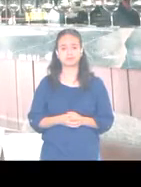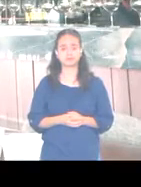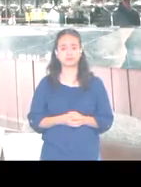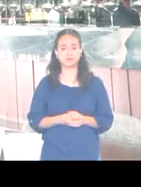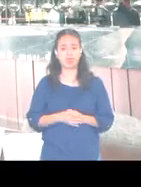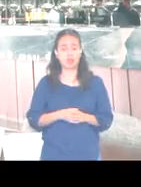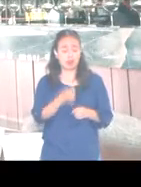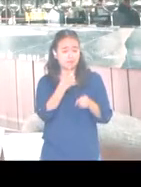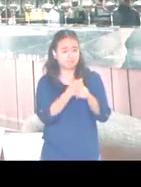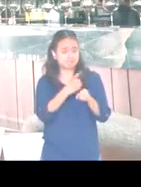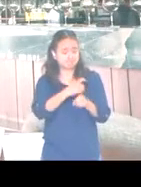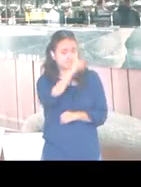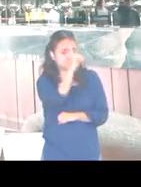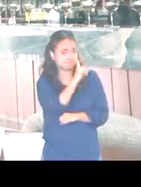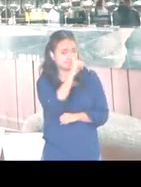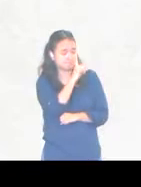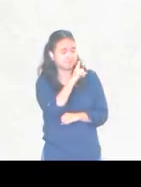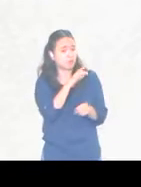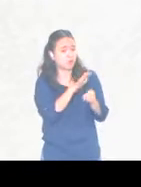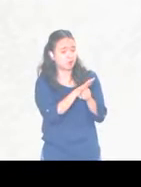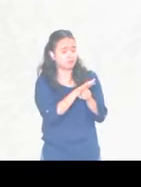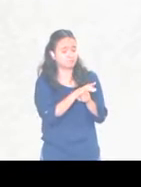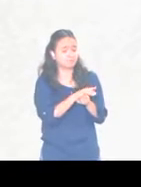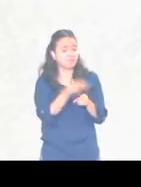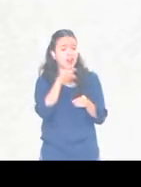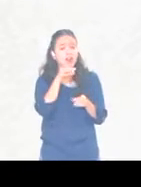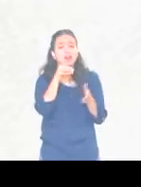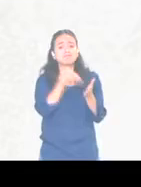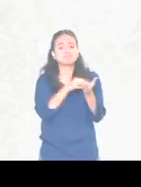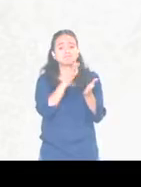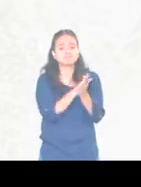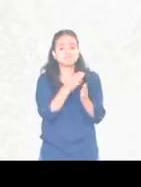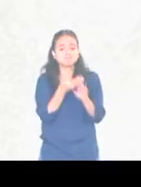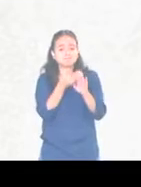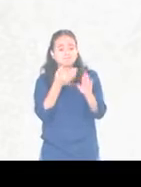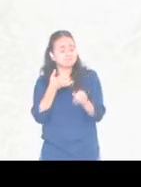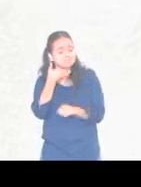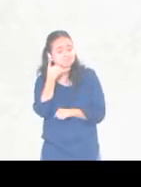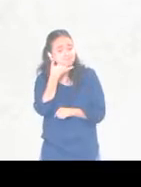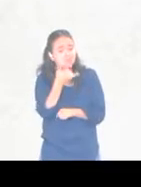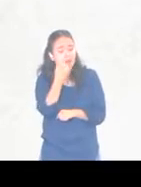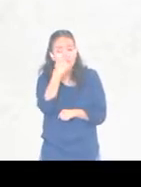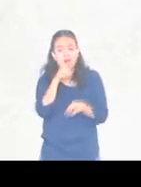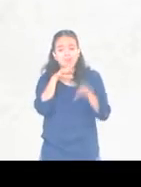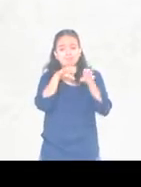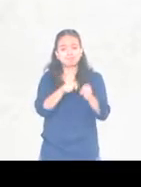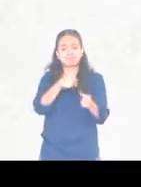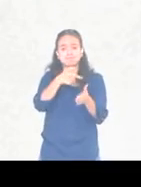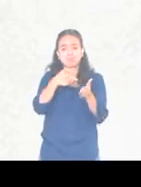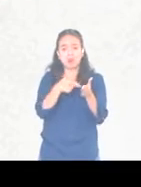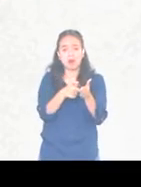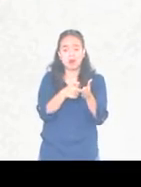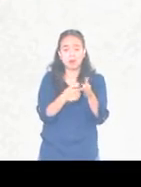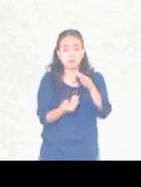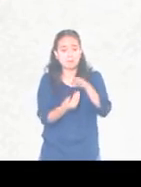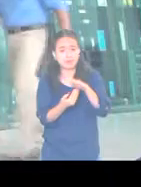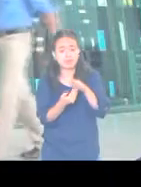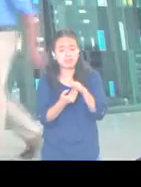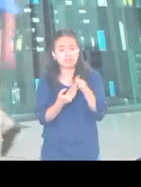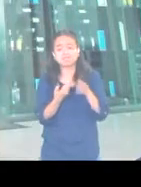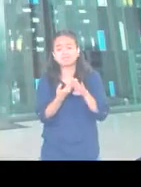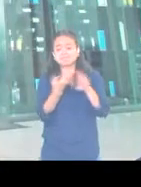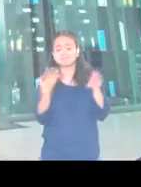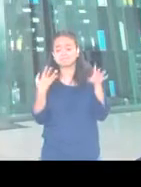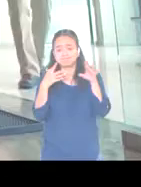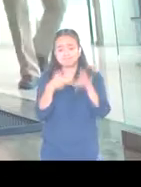Como una primera recomendación, te sugiero que reserves vía telefónica. Así, asegurarás tu lugar y evitaremos aglomeraciones.